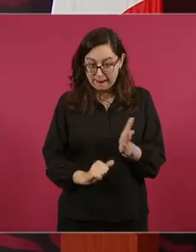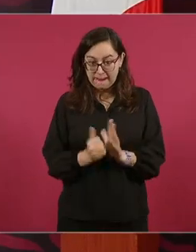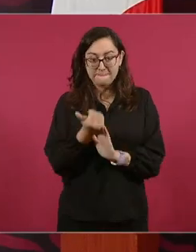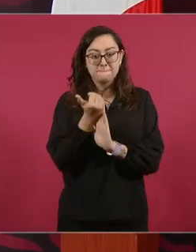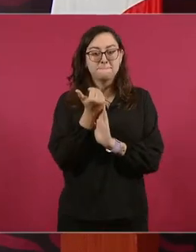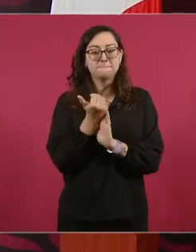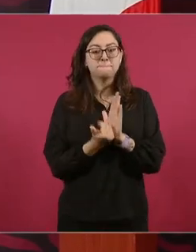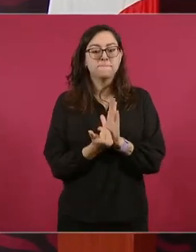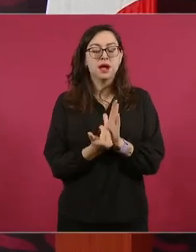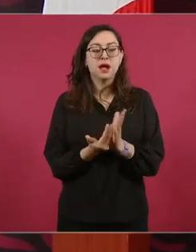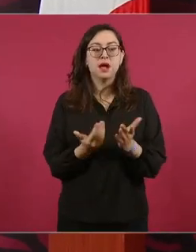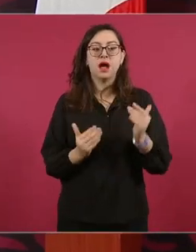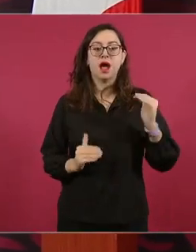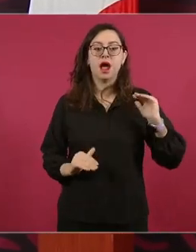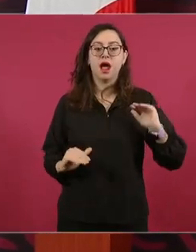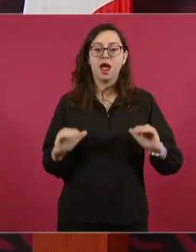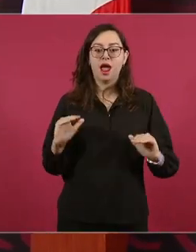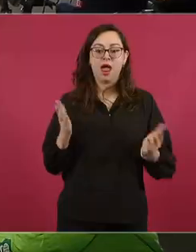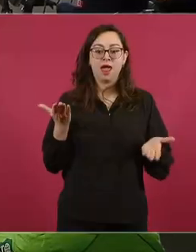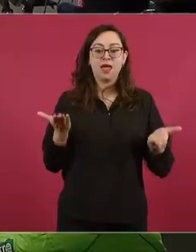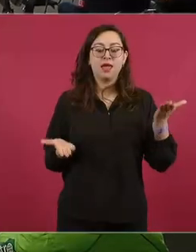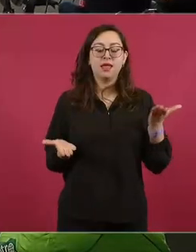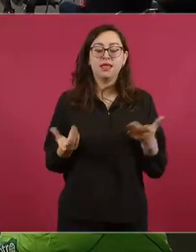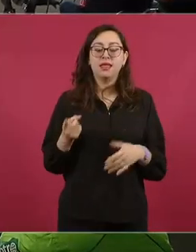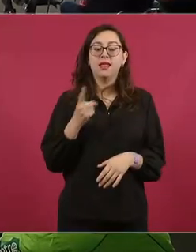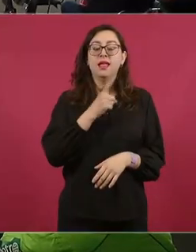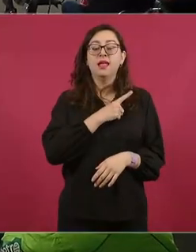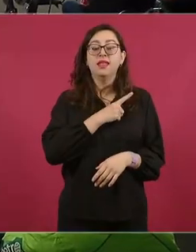un equilibrio de